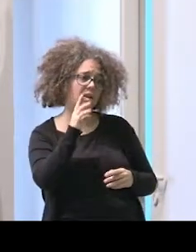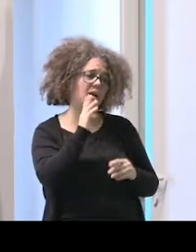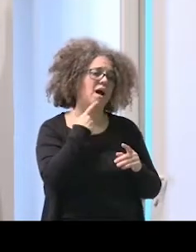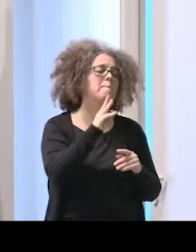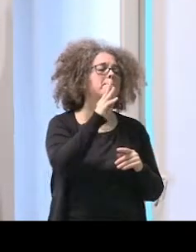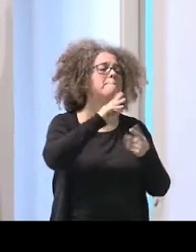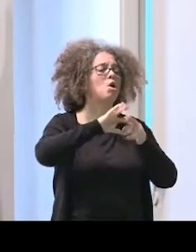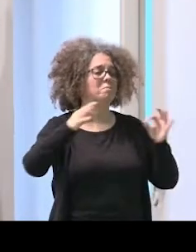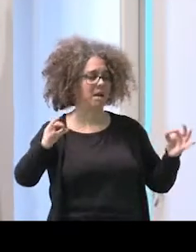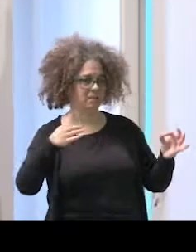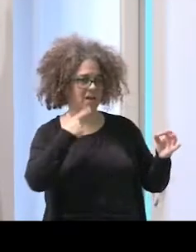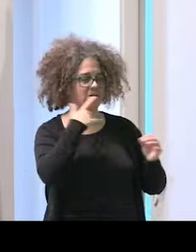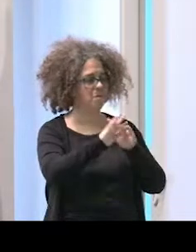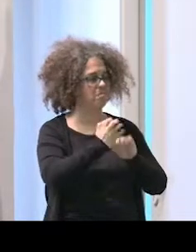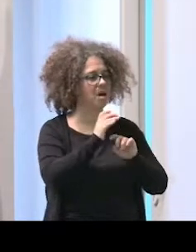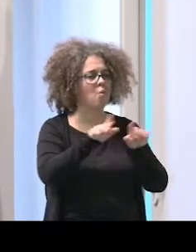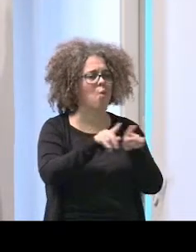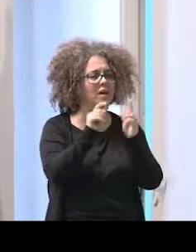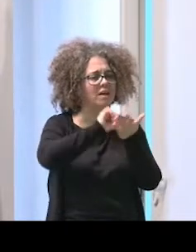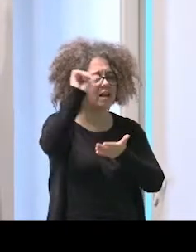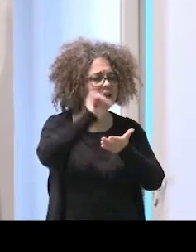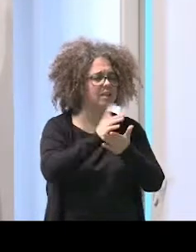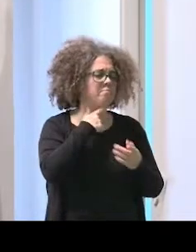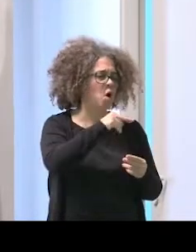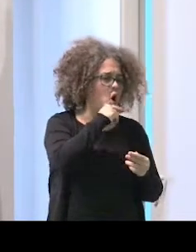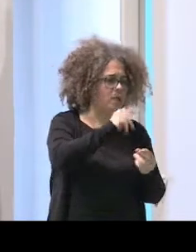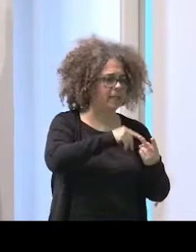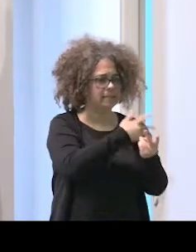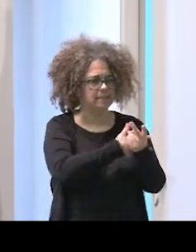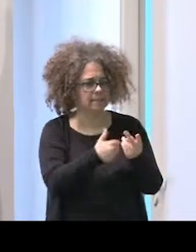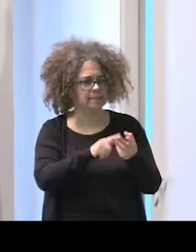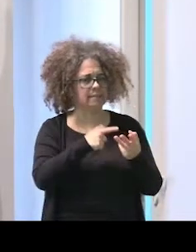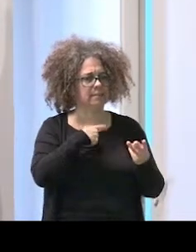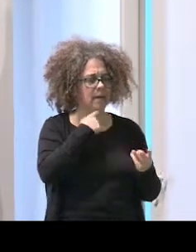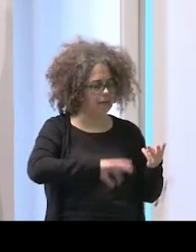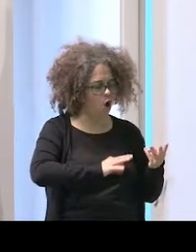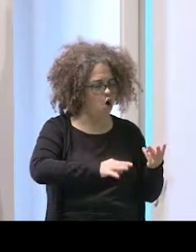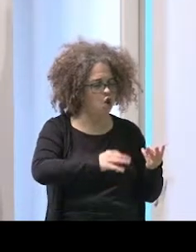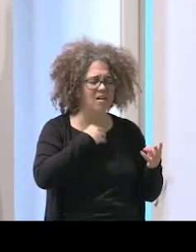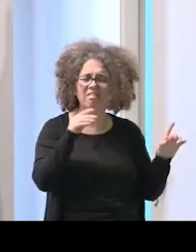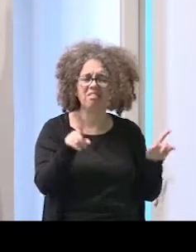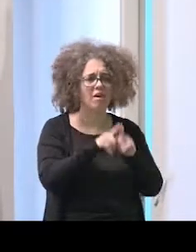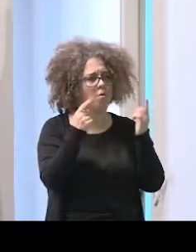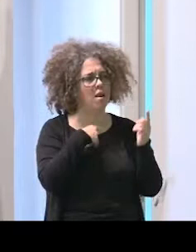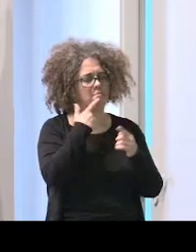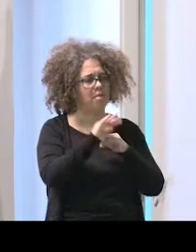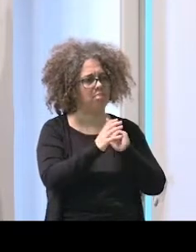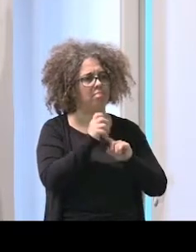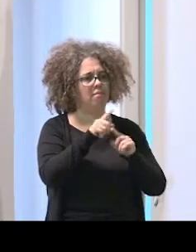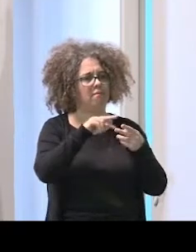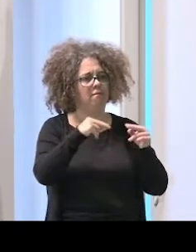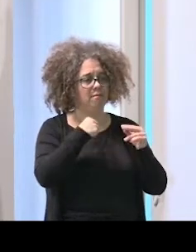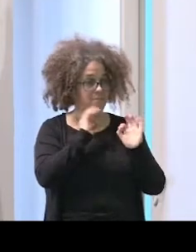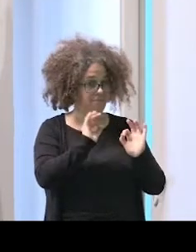polimerasa. En cualquier líquido biológico, orina, saliva, sangre, cordón, lo que sea, ¿vale? ¿Qué